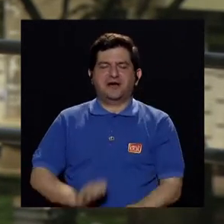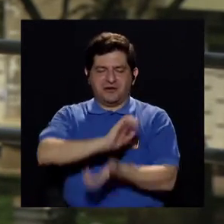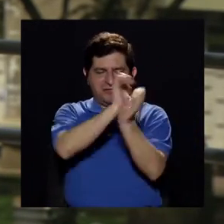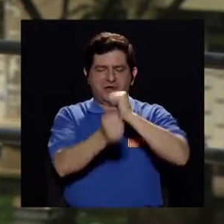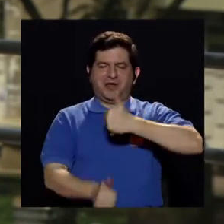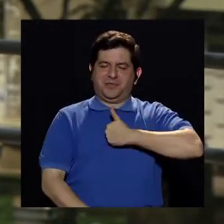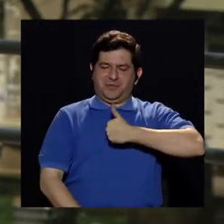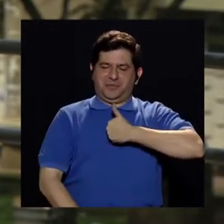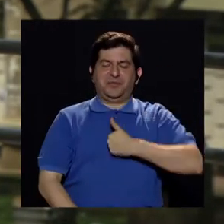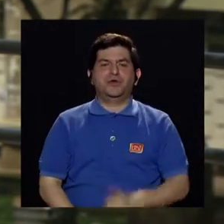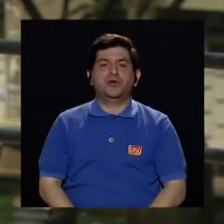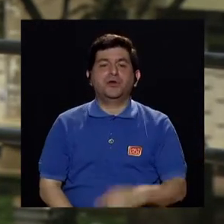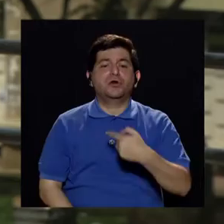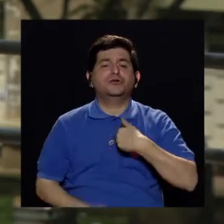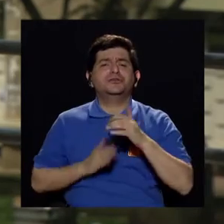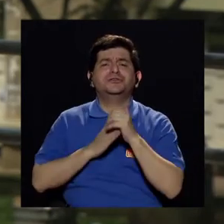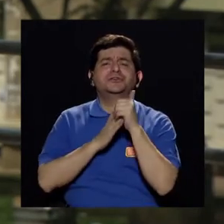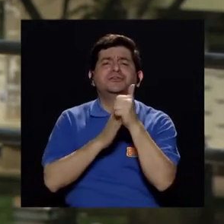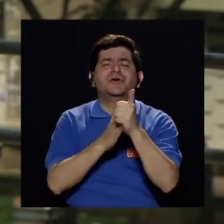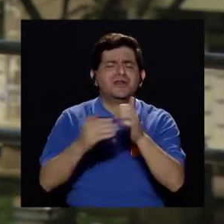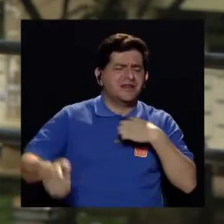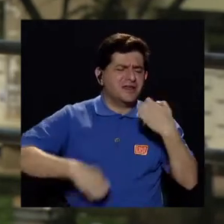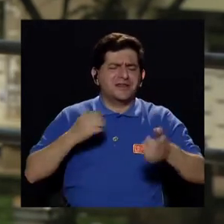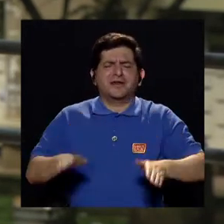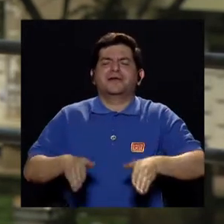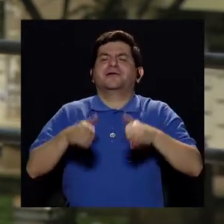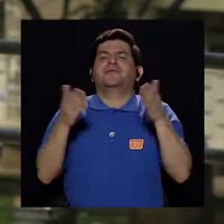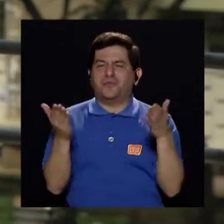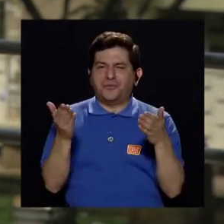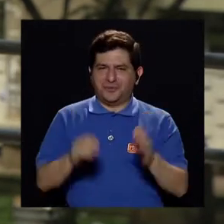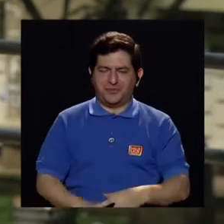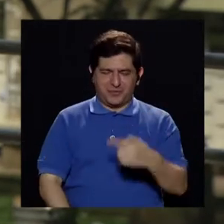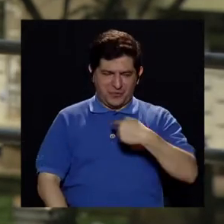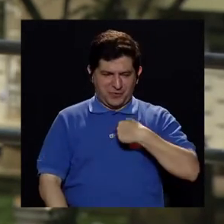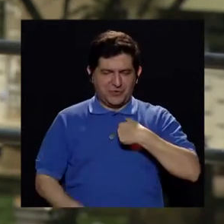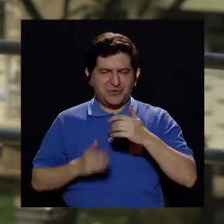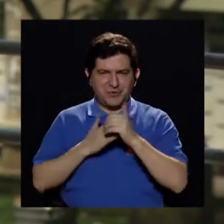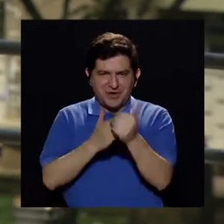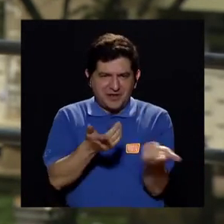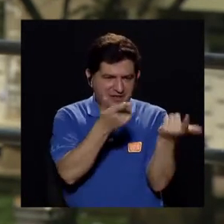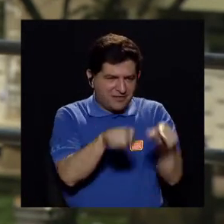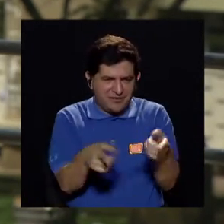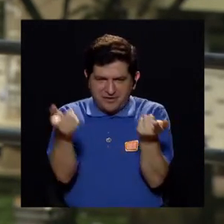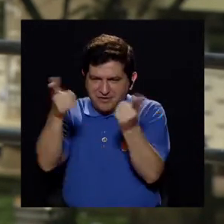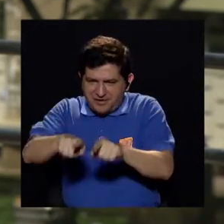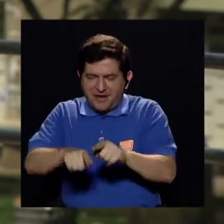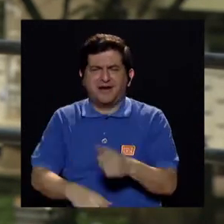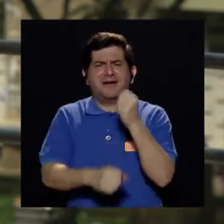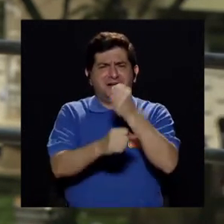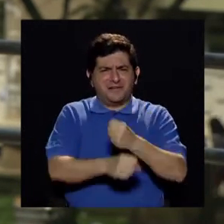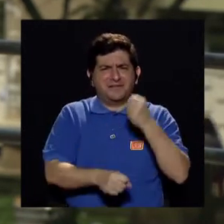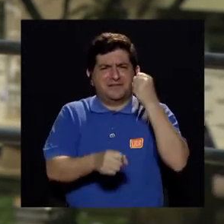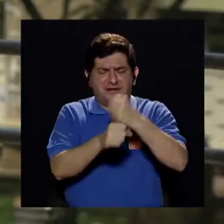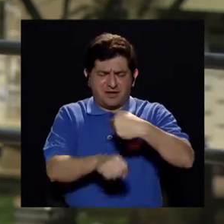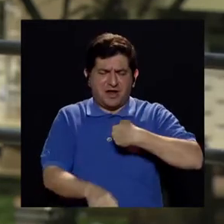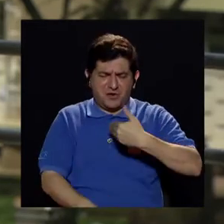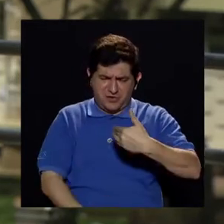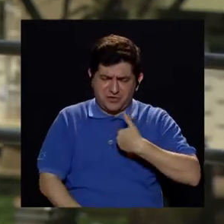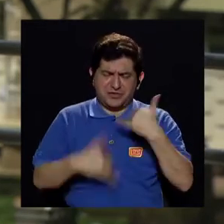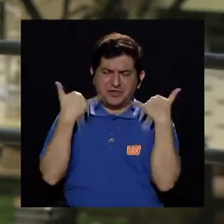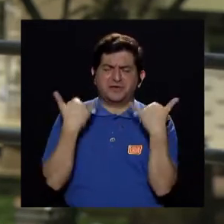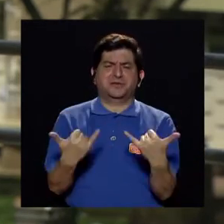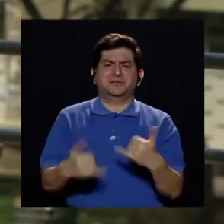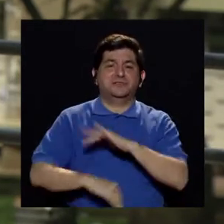esa sabiduría de cómo puedo yo liderar mis emociones, cómo puedo yo liderar lo que me pasa y trabajar con lo que